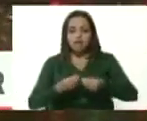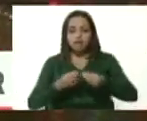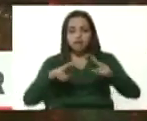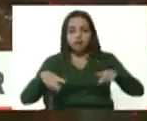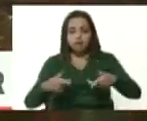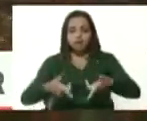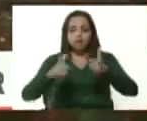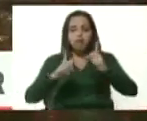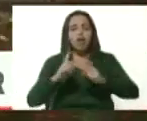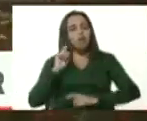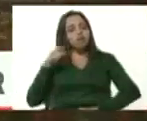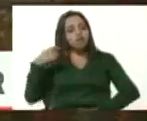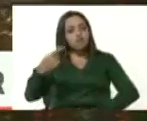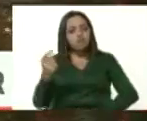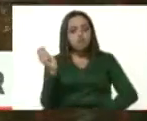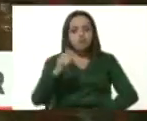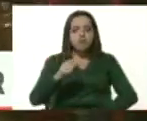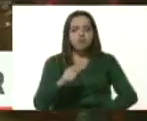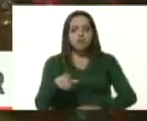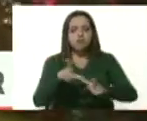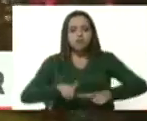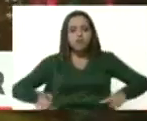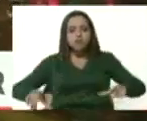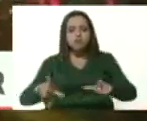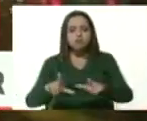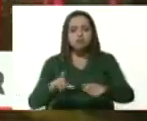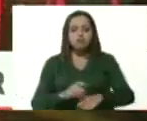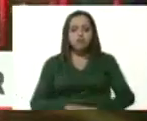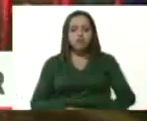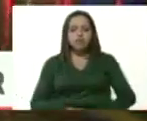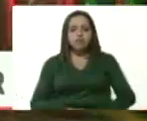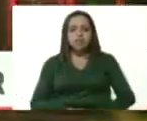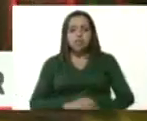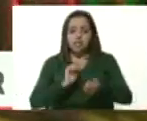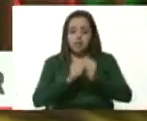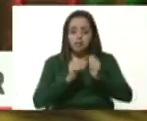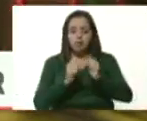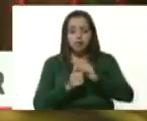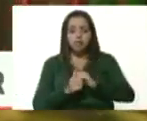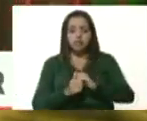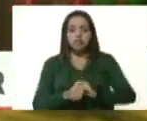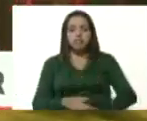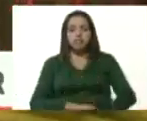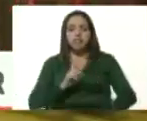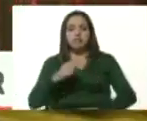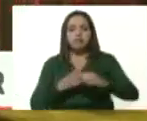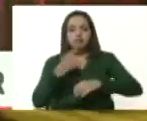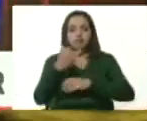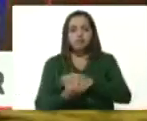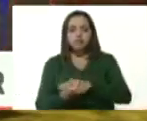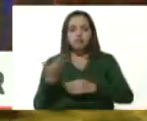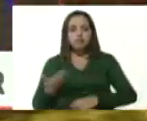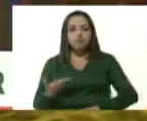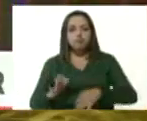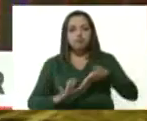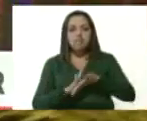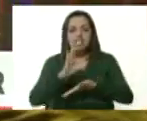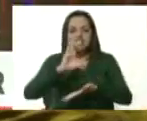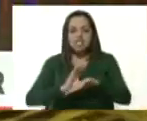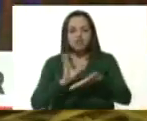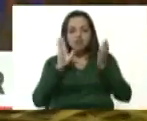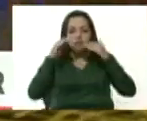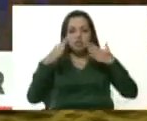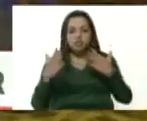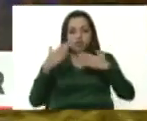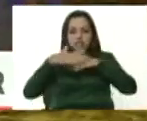próximos meses, un área de deportes extremos, pero también un proyecto sumamente importante tiene que ver con un centro de atención